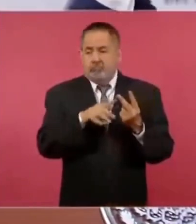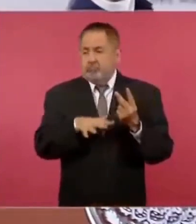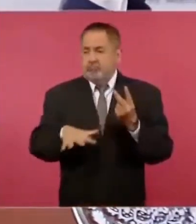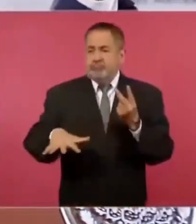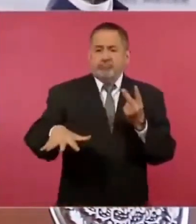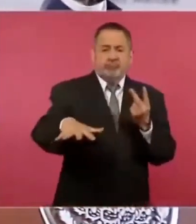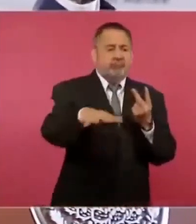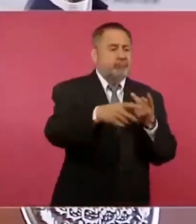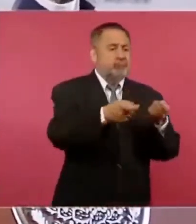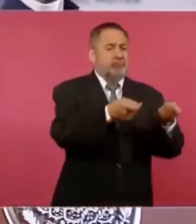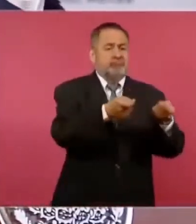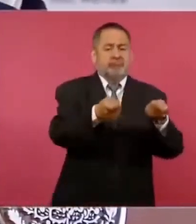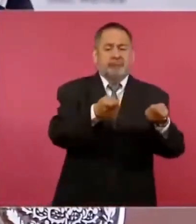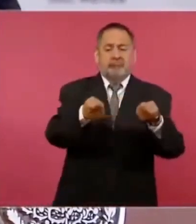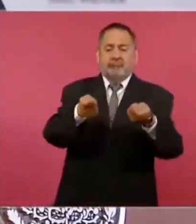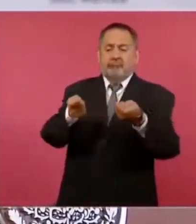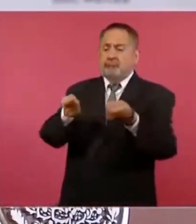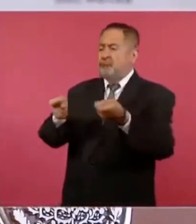controlaban